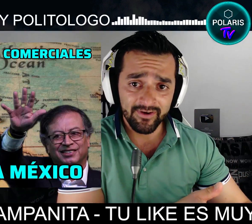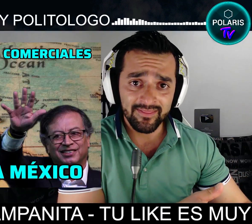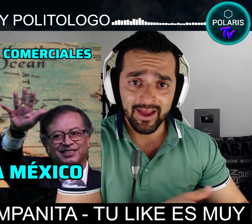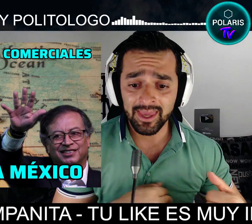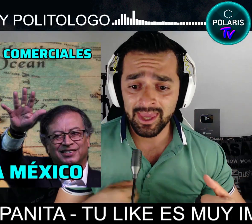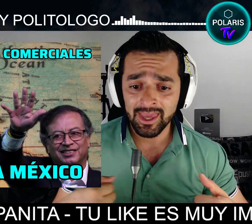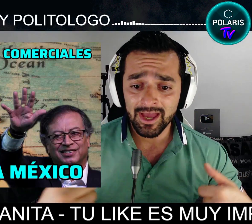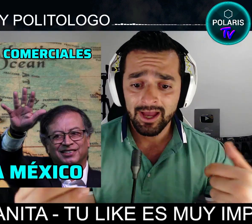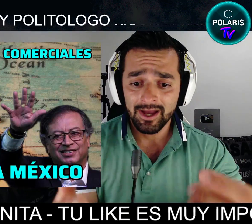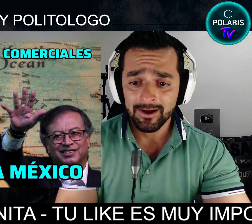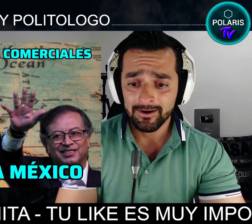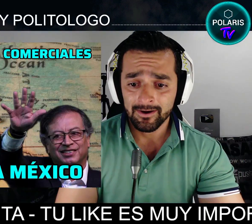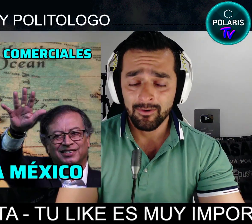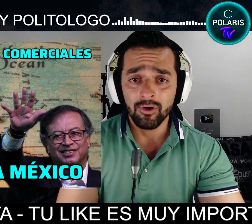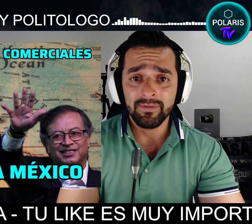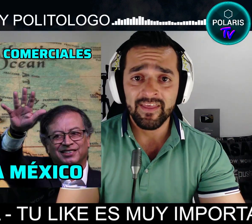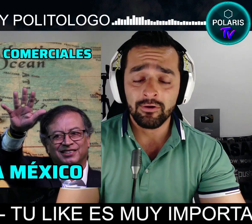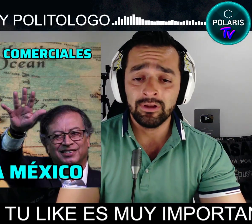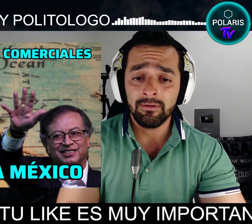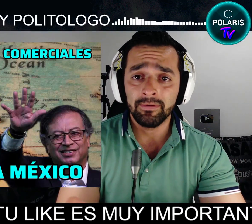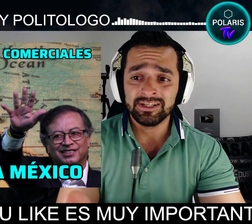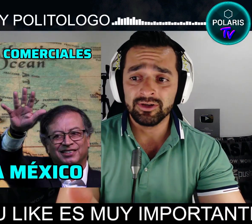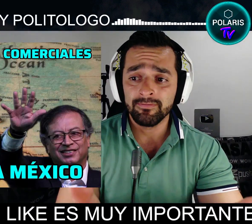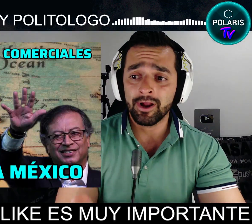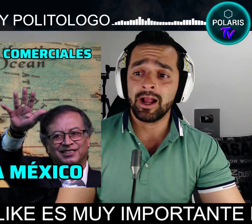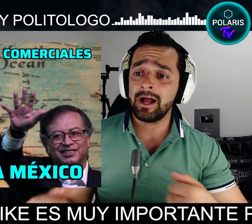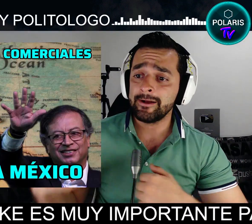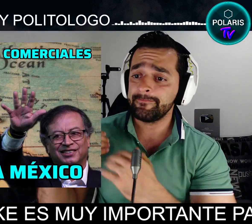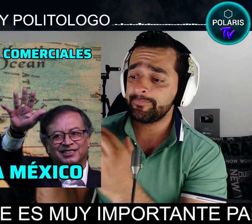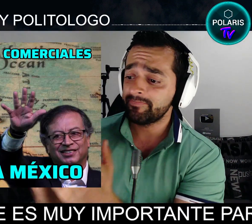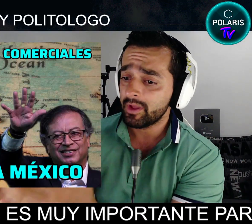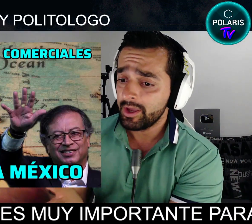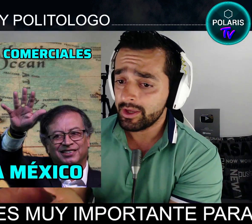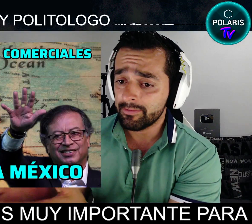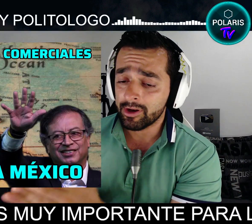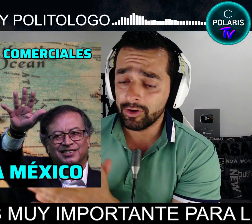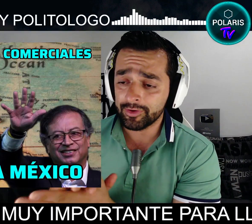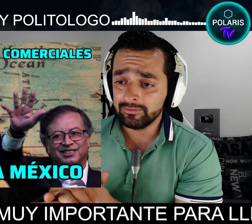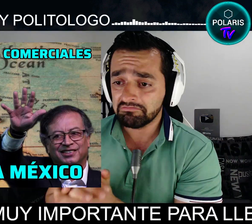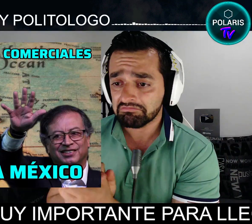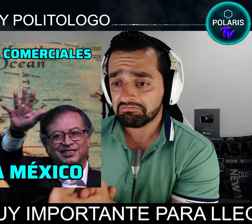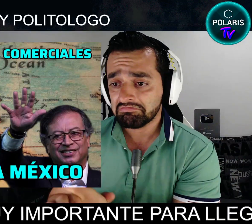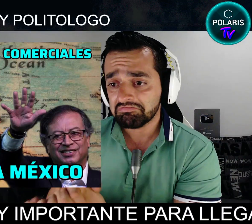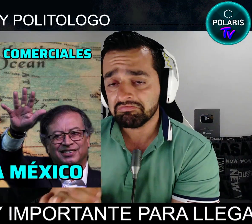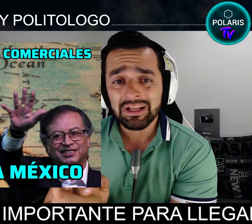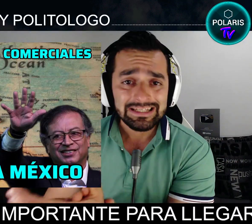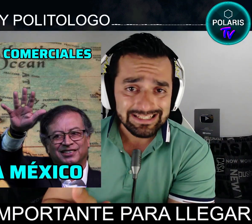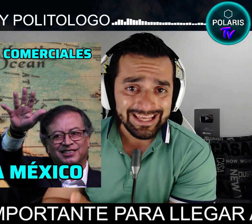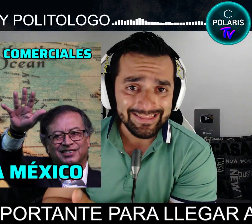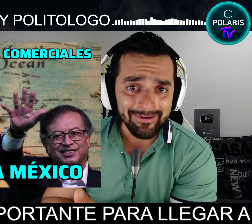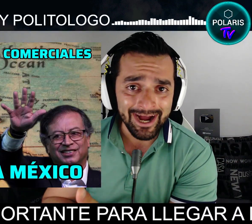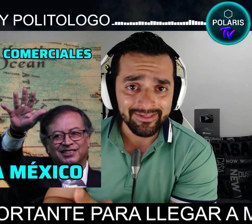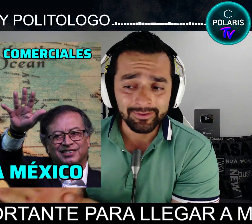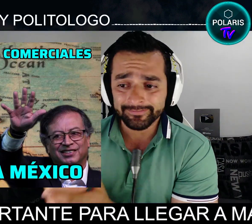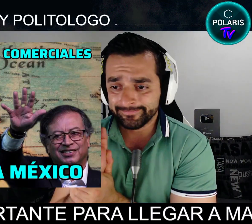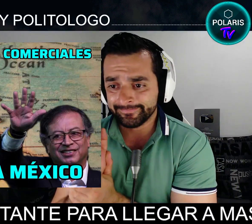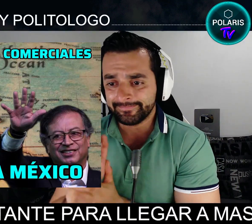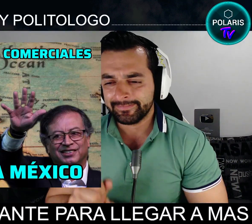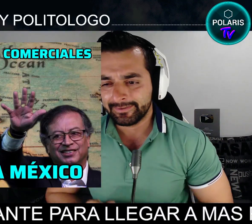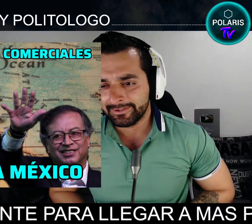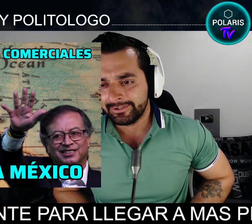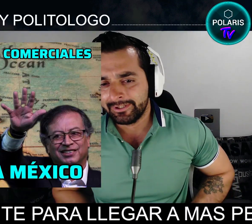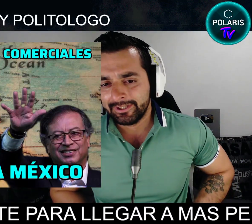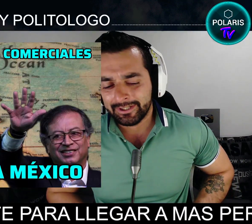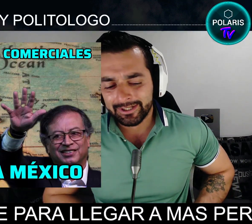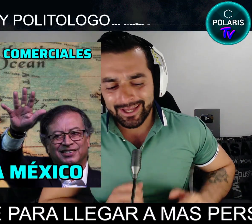abre un frente aquí golpetea con la oposición por acá por el otro sigue trabajando